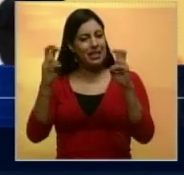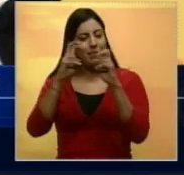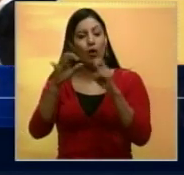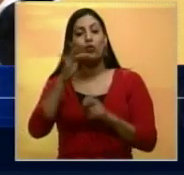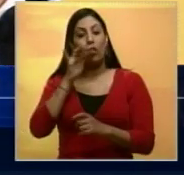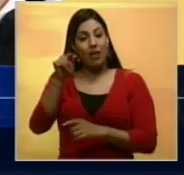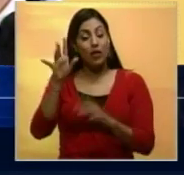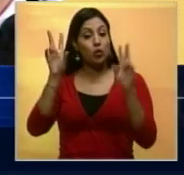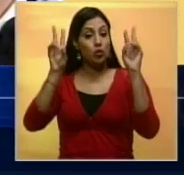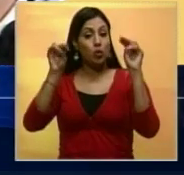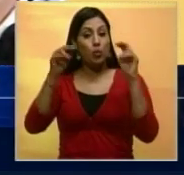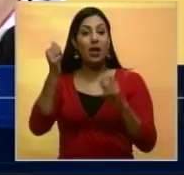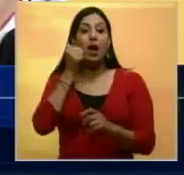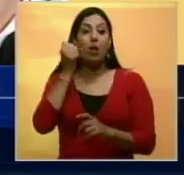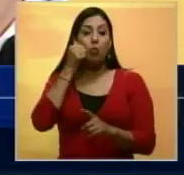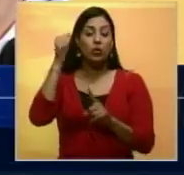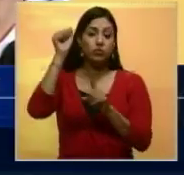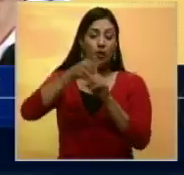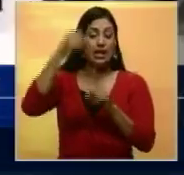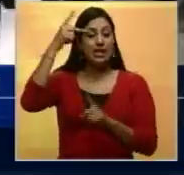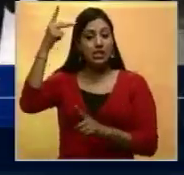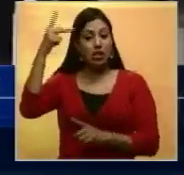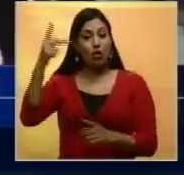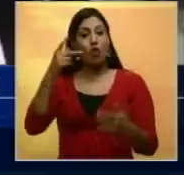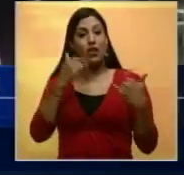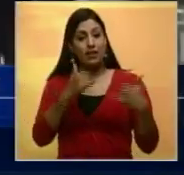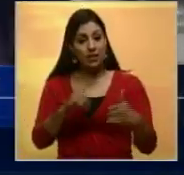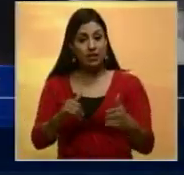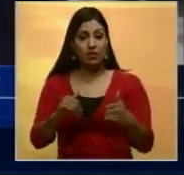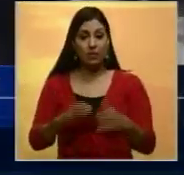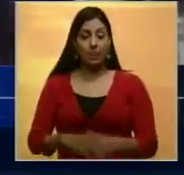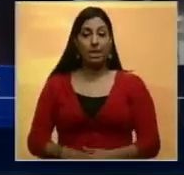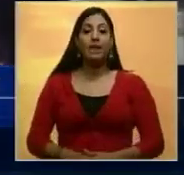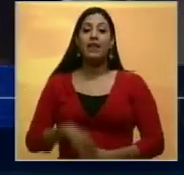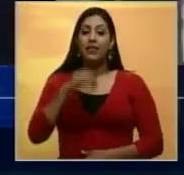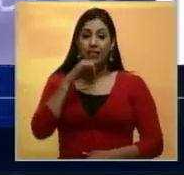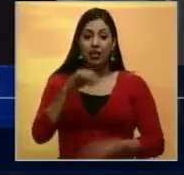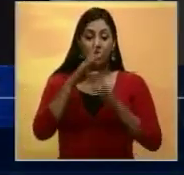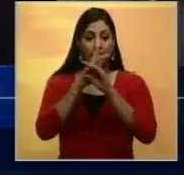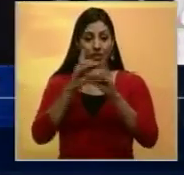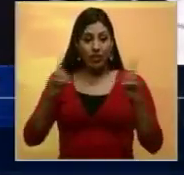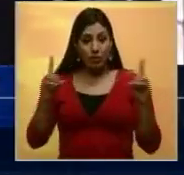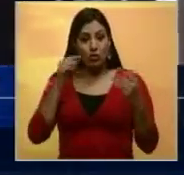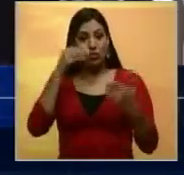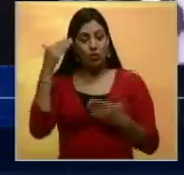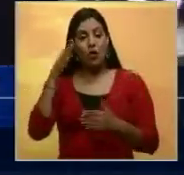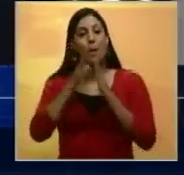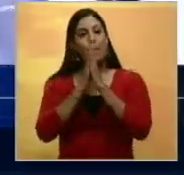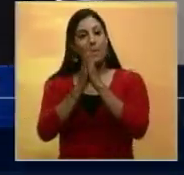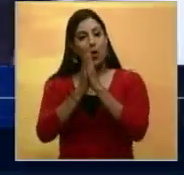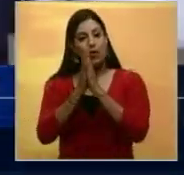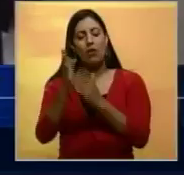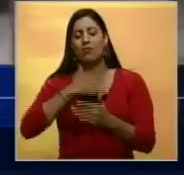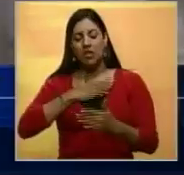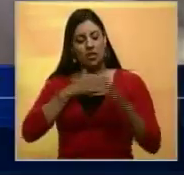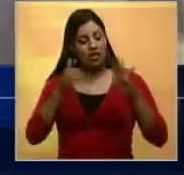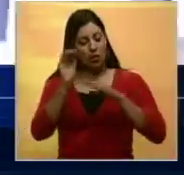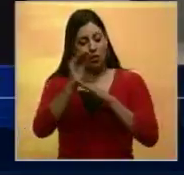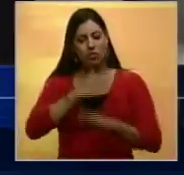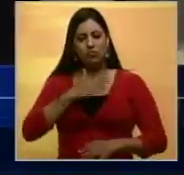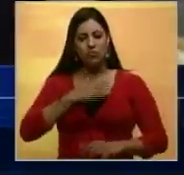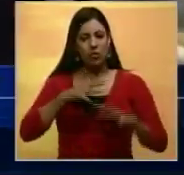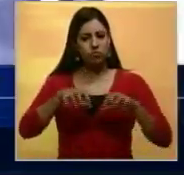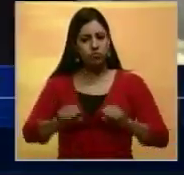por supuestamente abusar física y psicológicamente de sus hijos. En la demanda de divorcio, la intérprete ha pedido la custodia de los